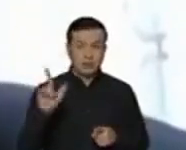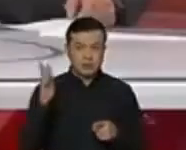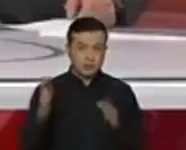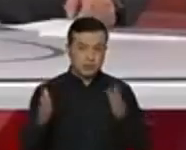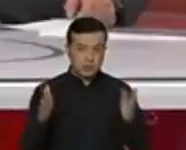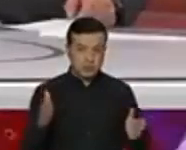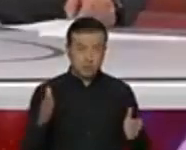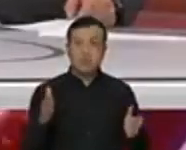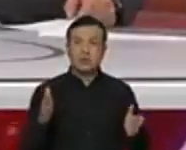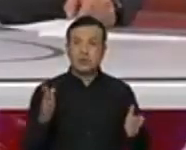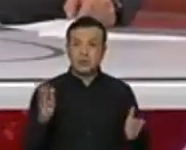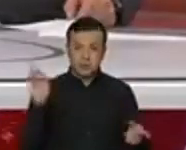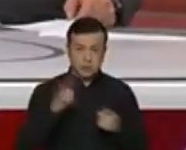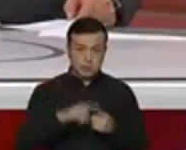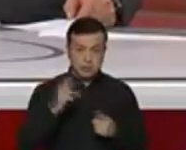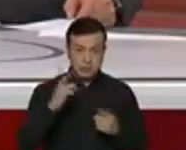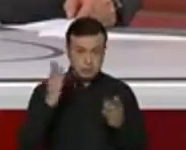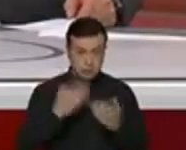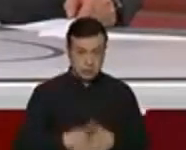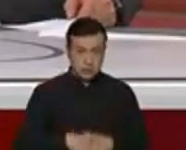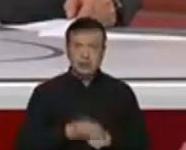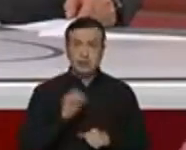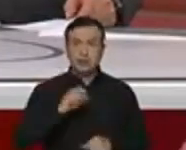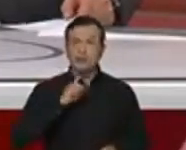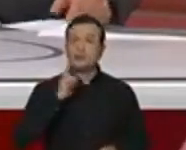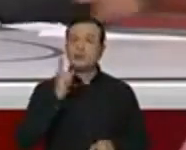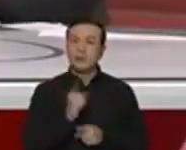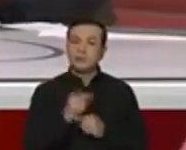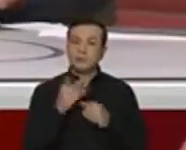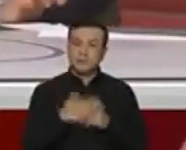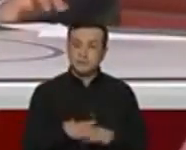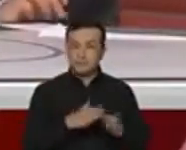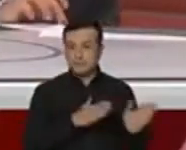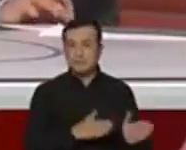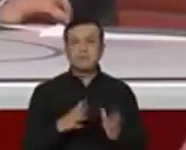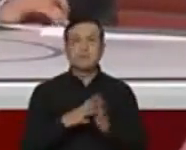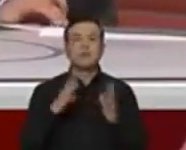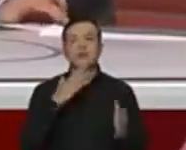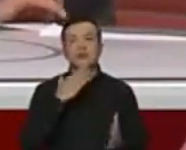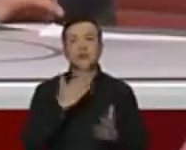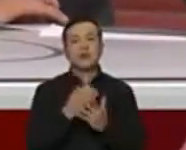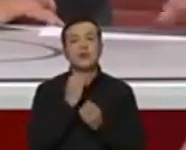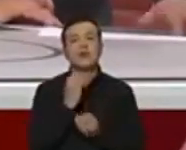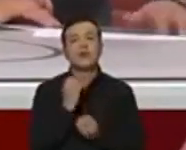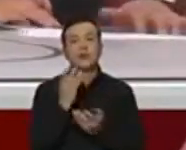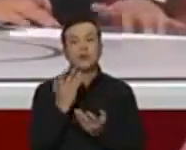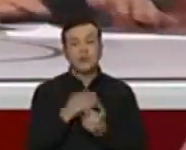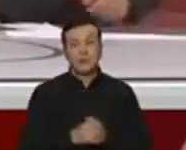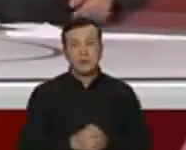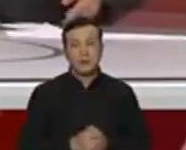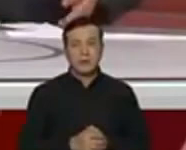el 16 de este mes. Correcto. De acuerdo. Muchas gracias, gerente, por la información compartida.